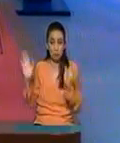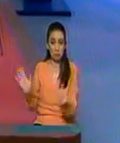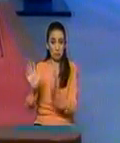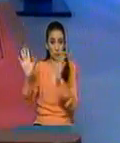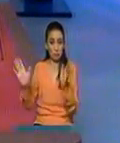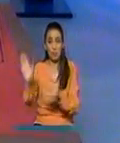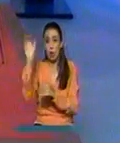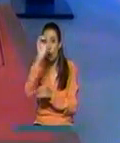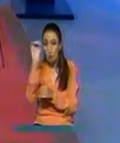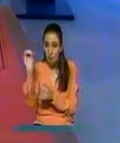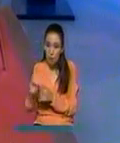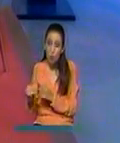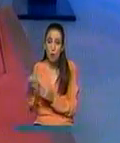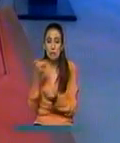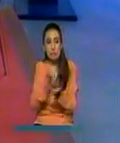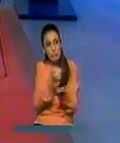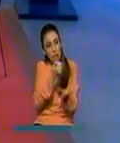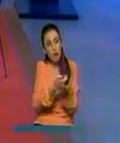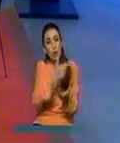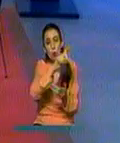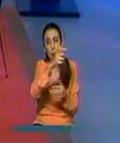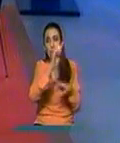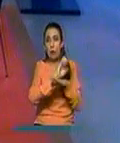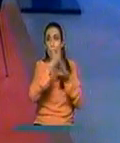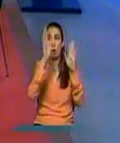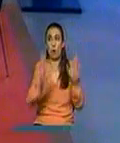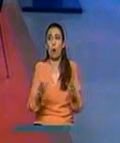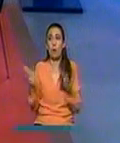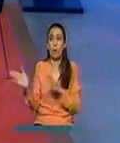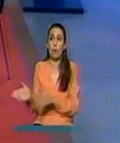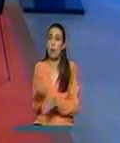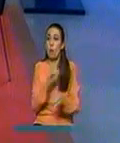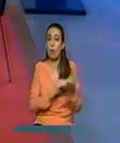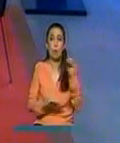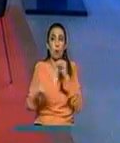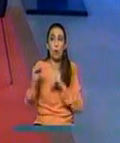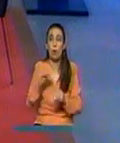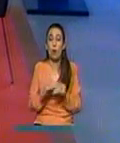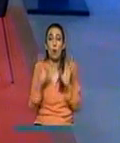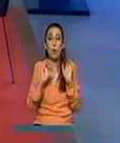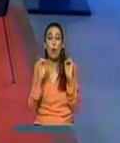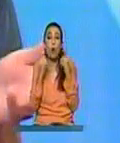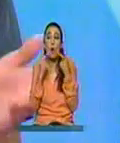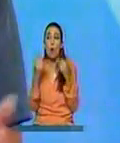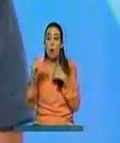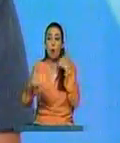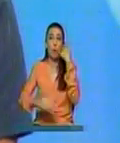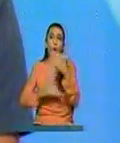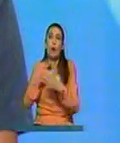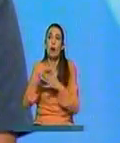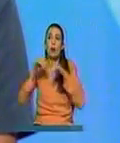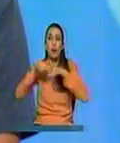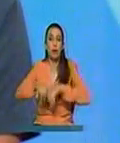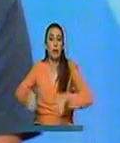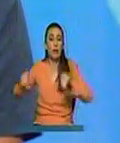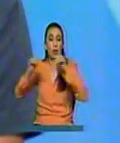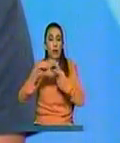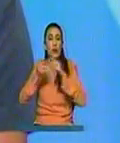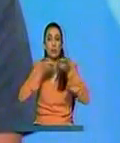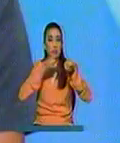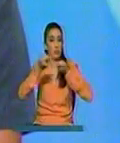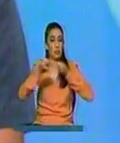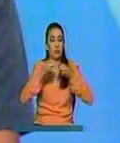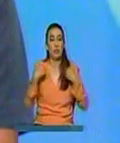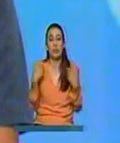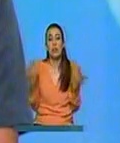un porcentaje deba ser comprado por ecuatorianos y otro porcentaje deba ser comprado por alguna persona o entidad que sea más grande que sepa hacer el manejo. Porque